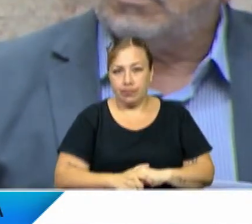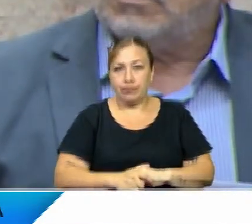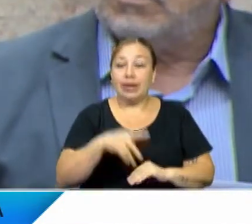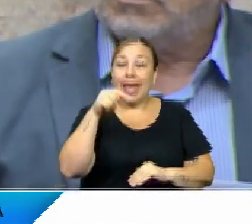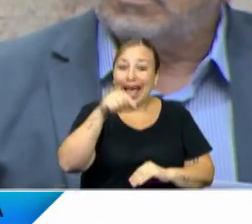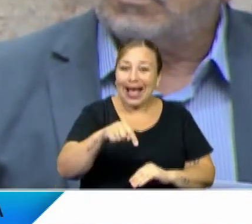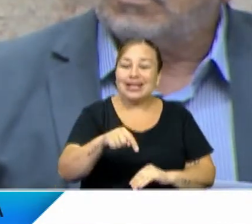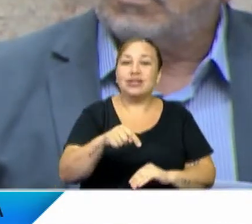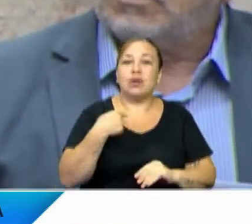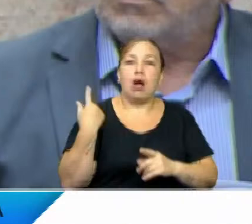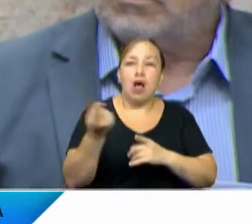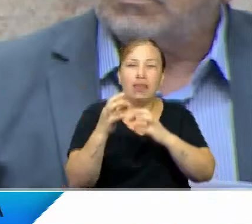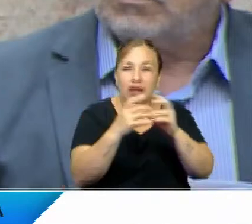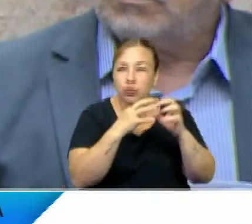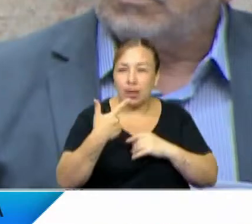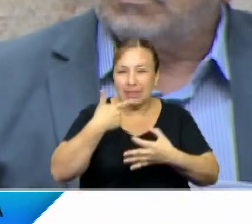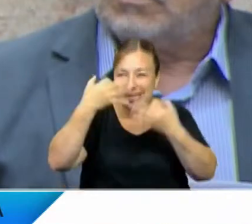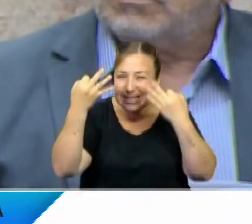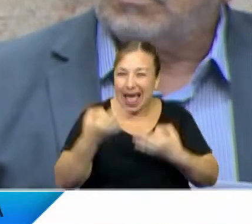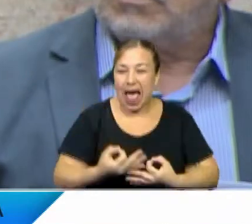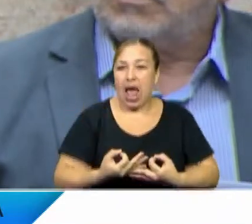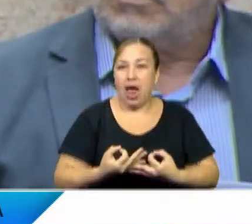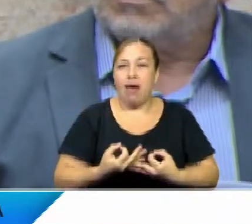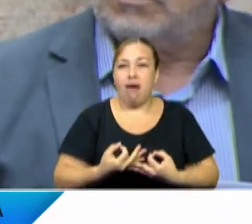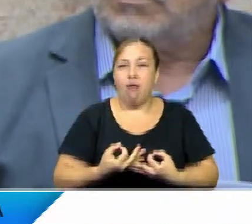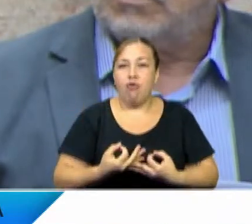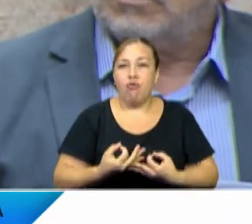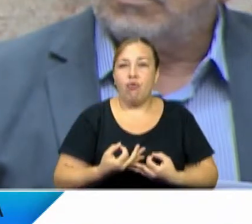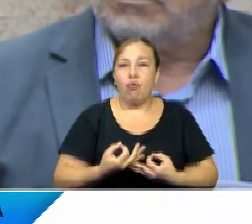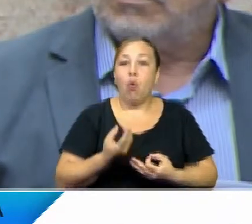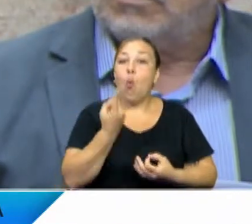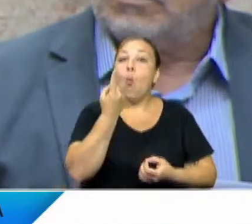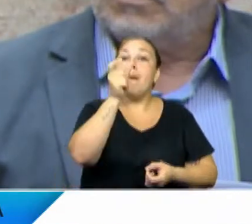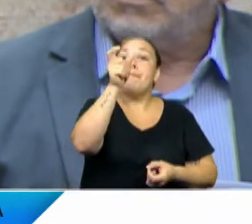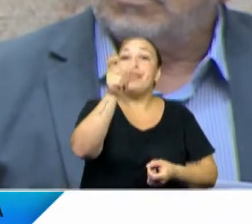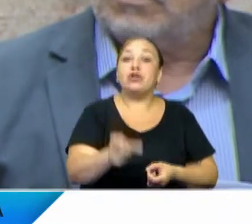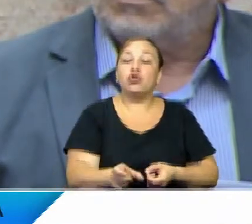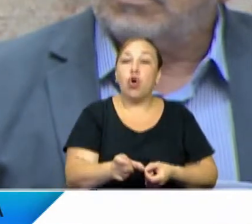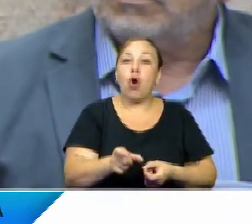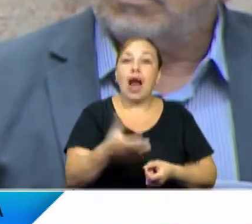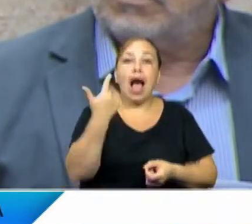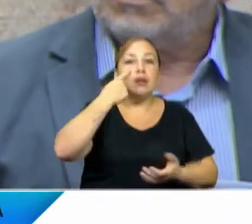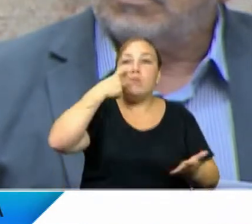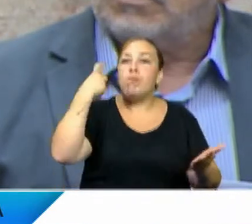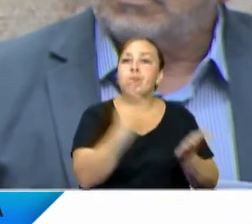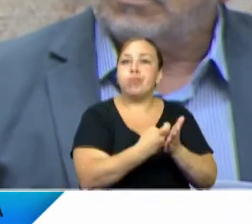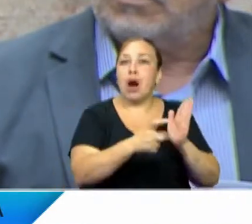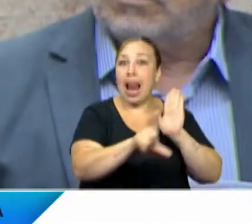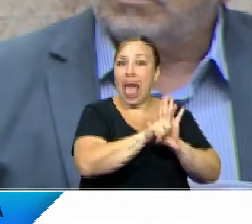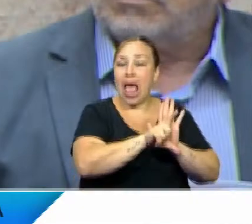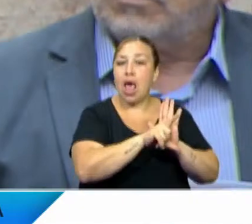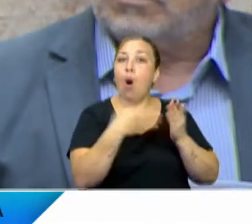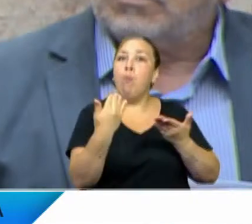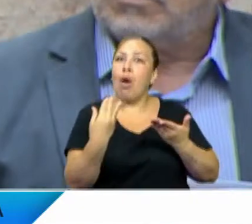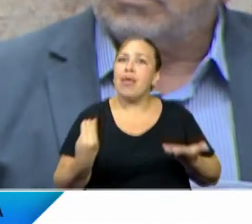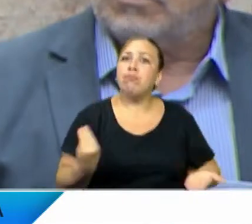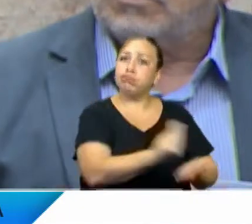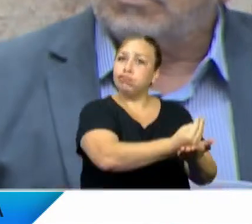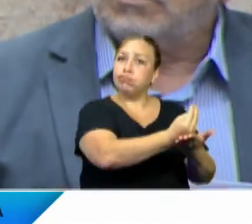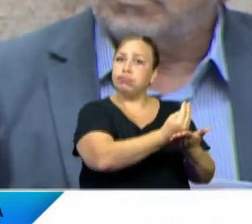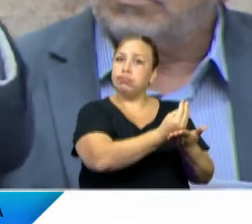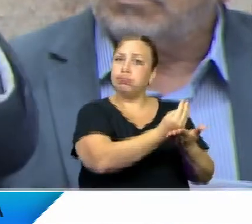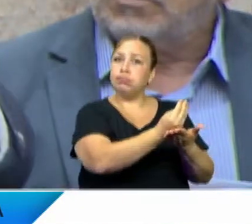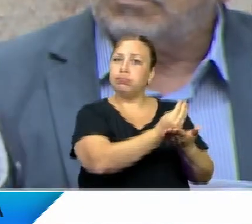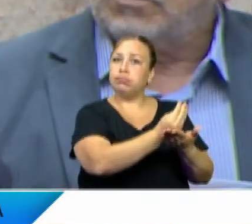estamos discutiendo en serio es si una persona que ha quebrantado la ley puede ser candidata. Y